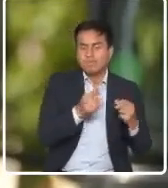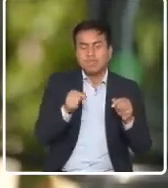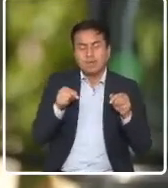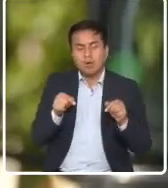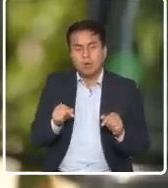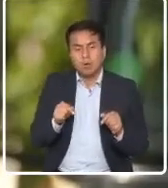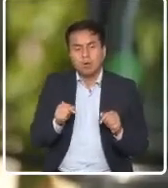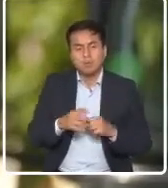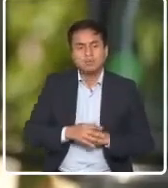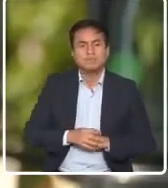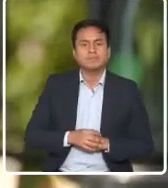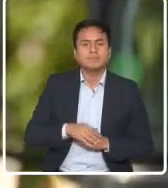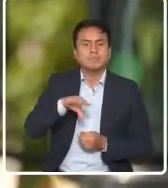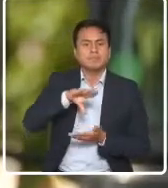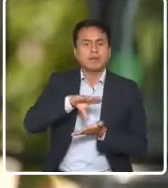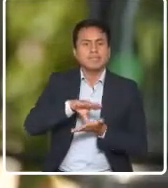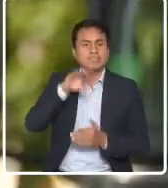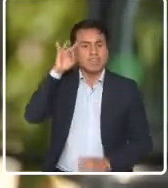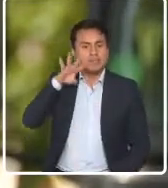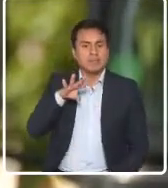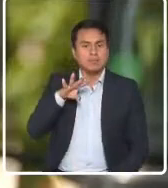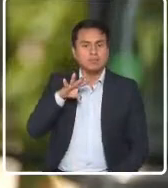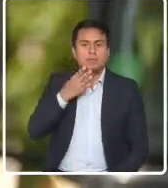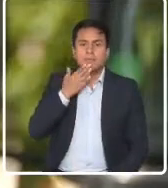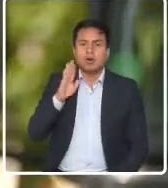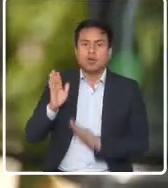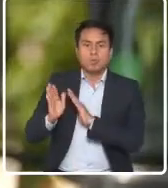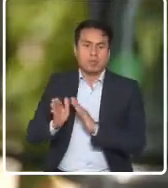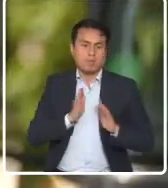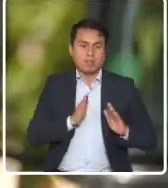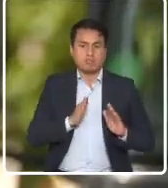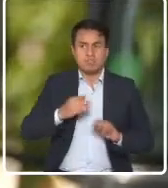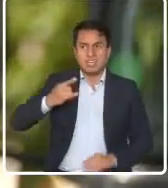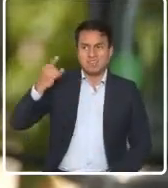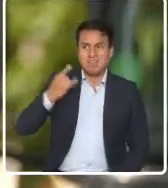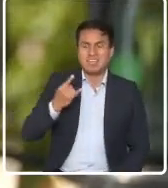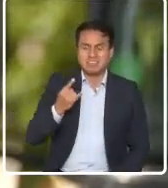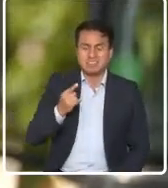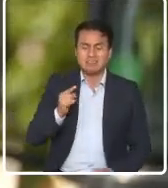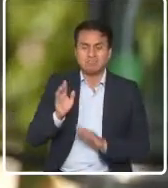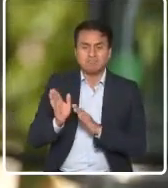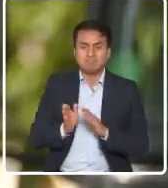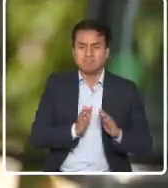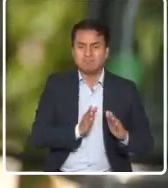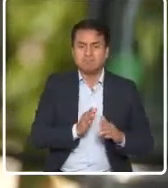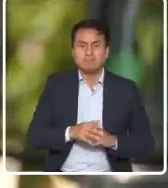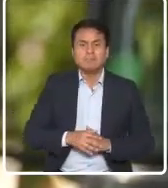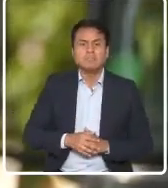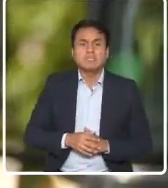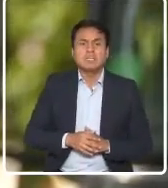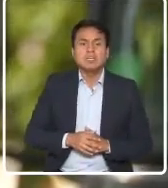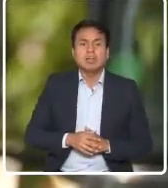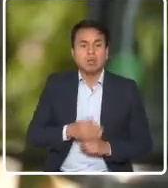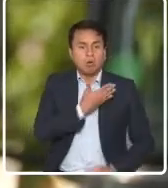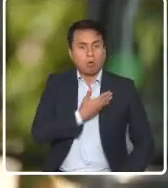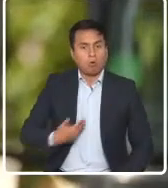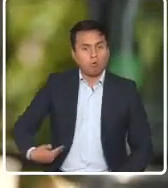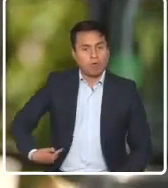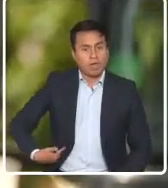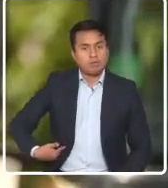Hoy, como país, sabemos que tenemos que estar mejor preparados ante las emergencias. Y no solamente como